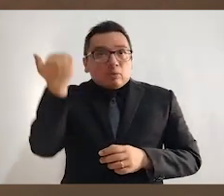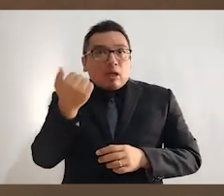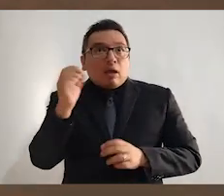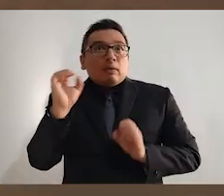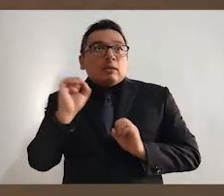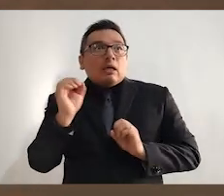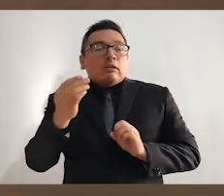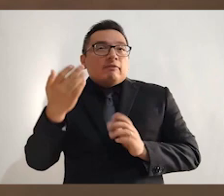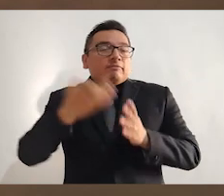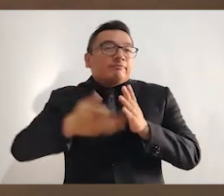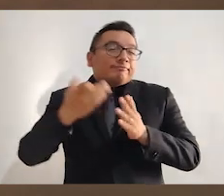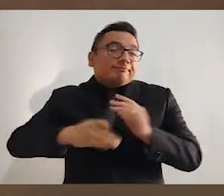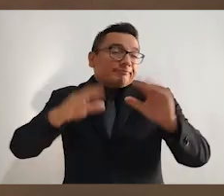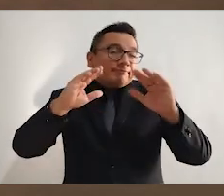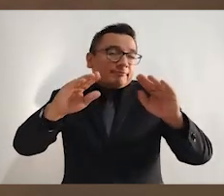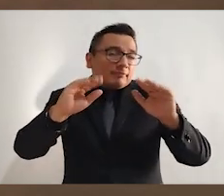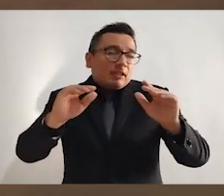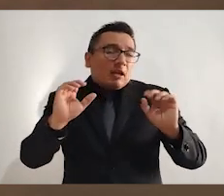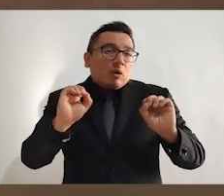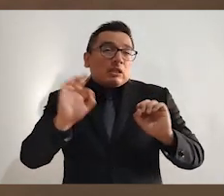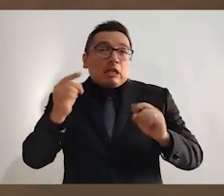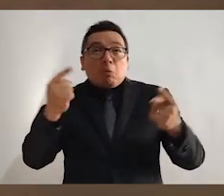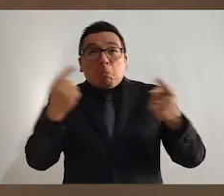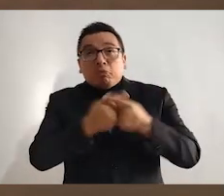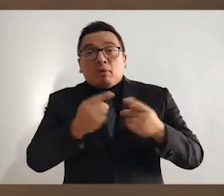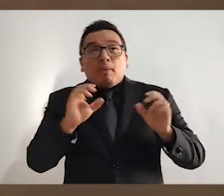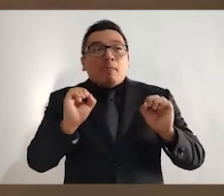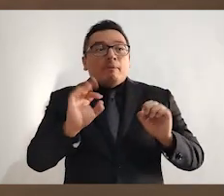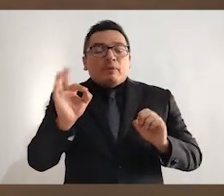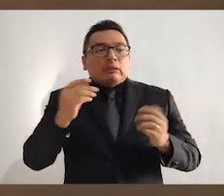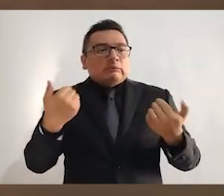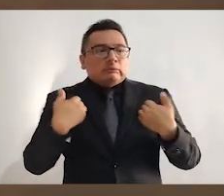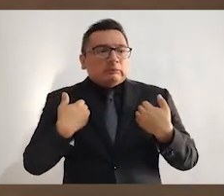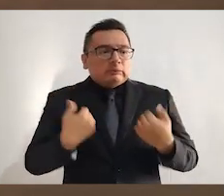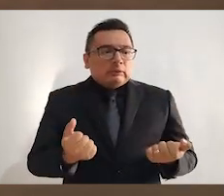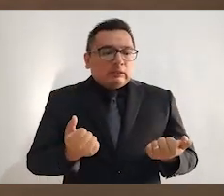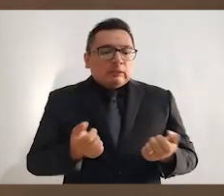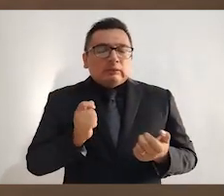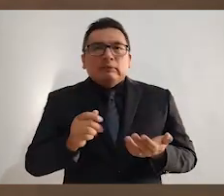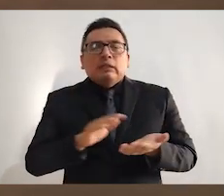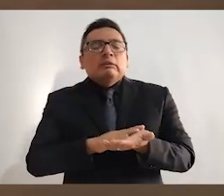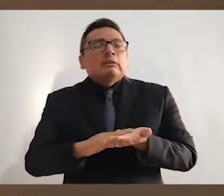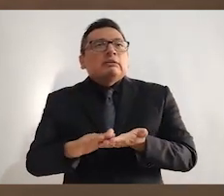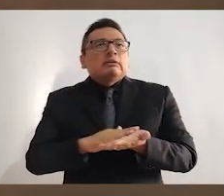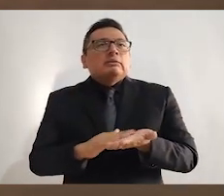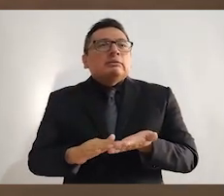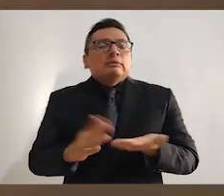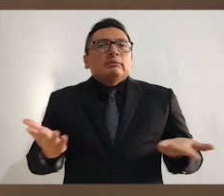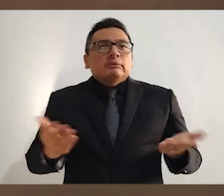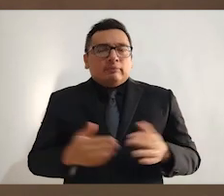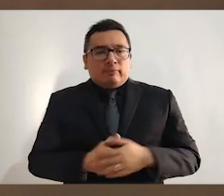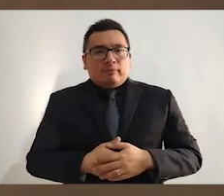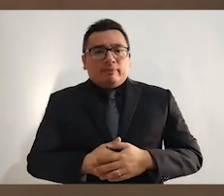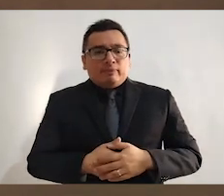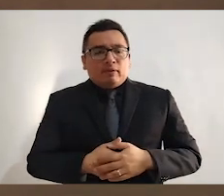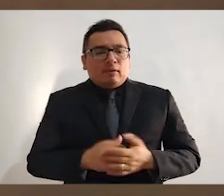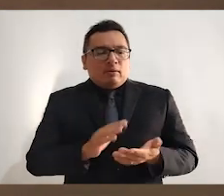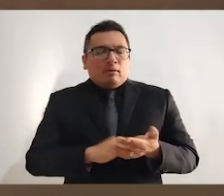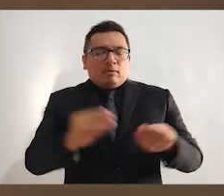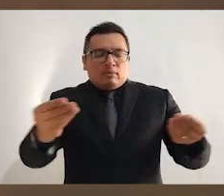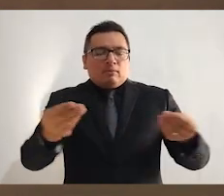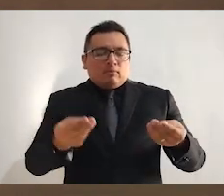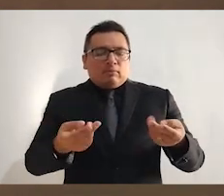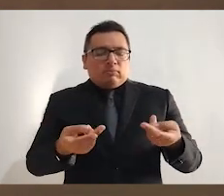de capacitación o confusión o no entender bien lo que es una plantilla braille, las boletas me las